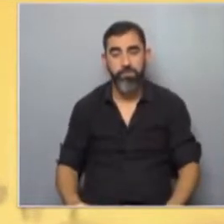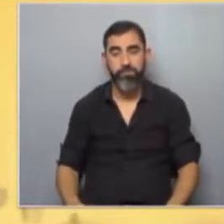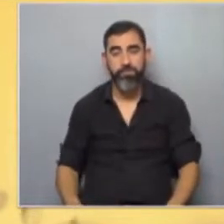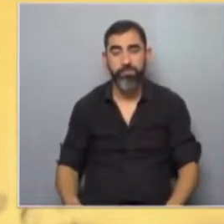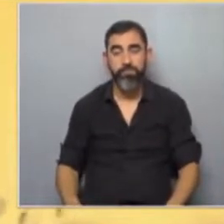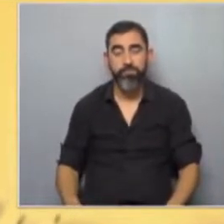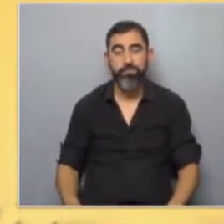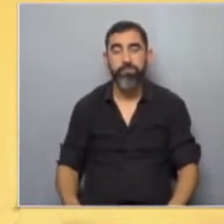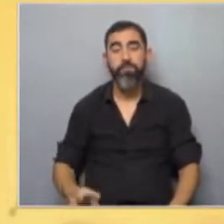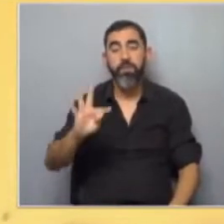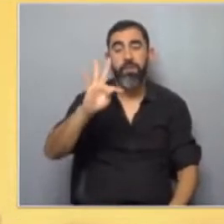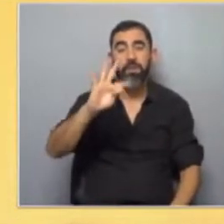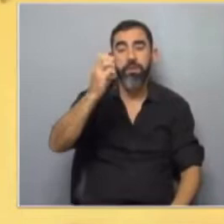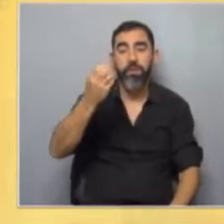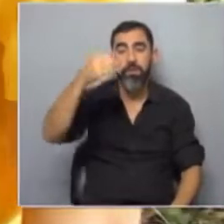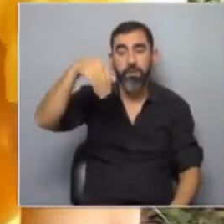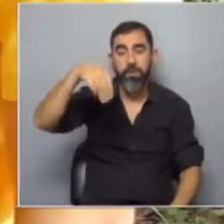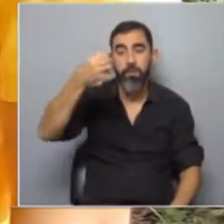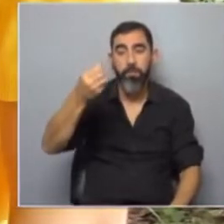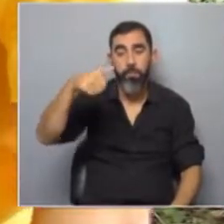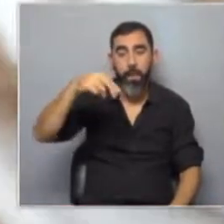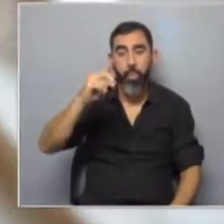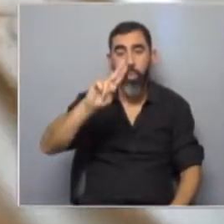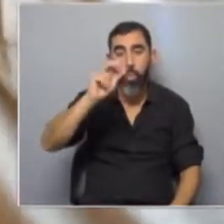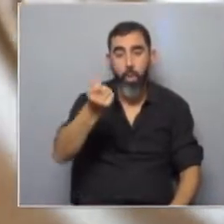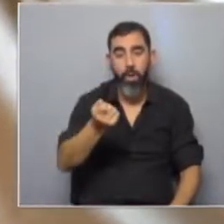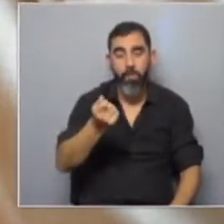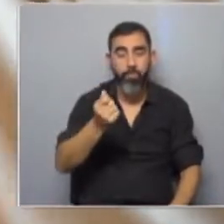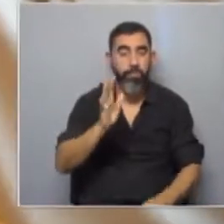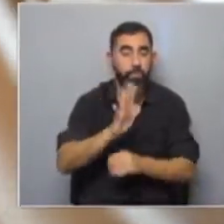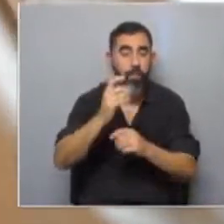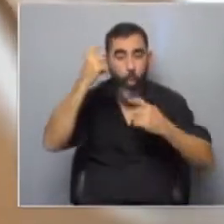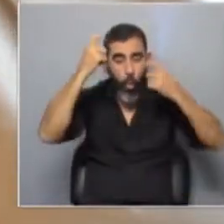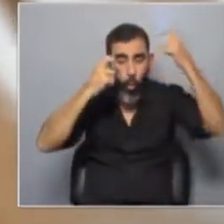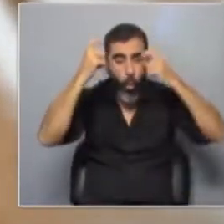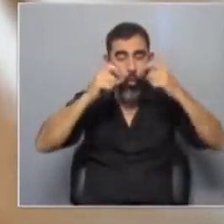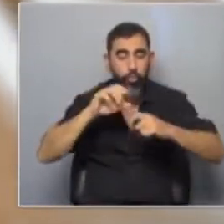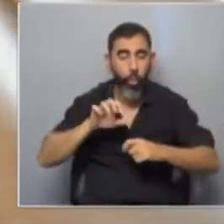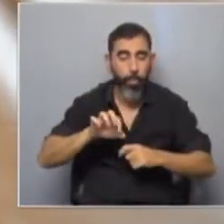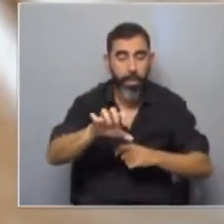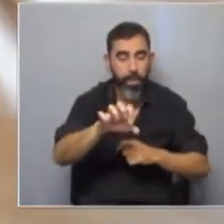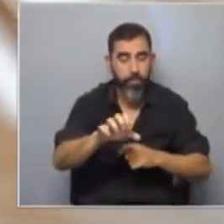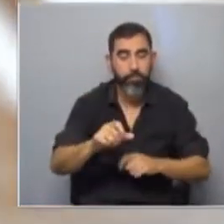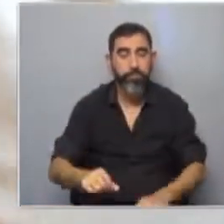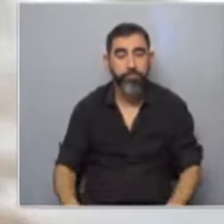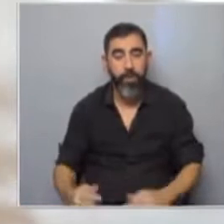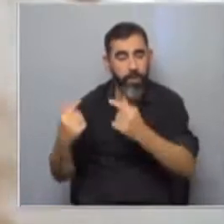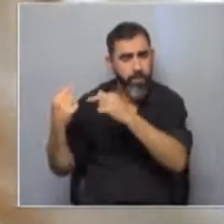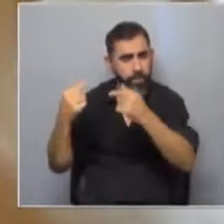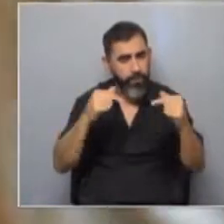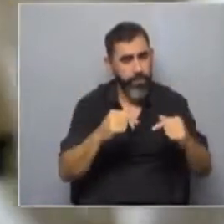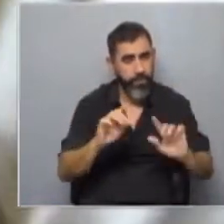un hotspot de diversidad, es porque nunca nos hemos tomado muy en serio la ciencia de salir a buscar